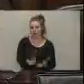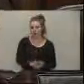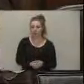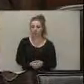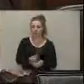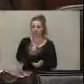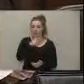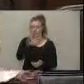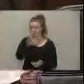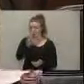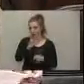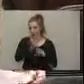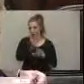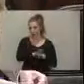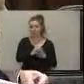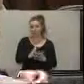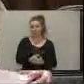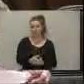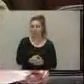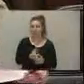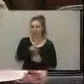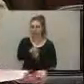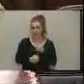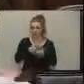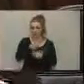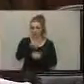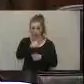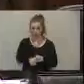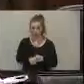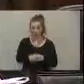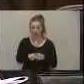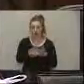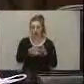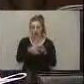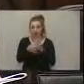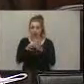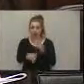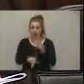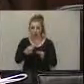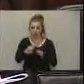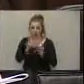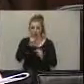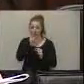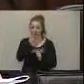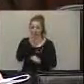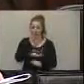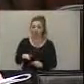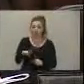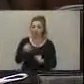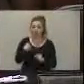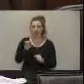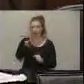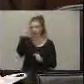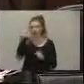Por otro lado, en esta legislatura, en relación con este ciclo, se han hecho distintas iniciativas